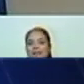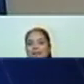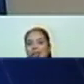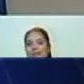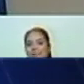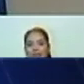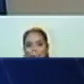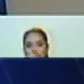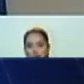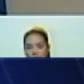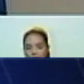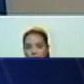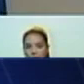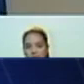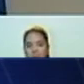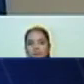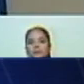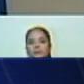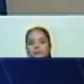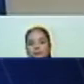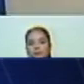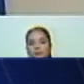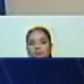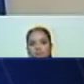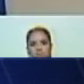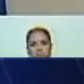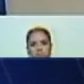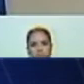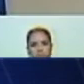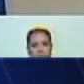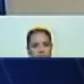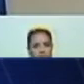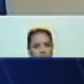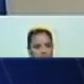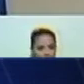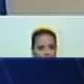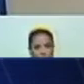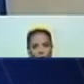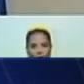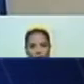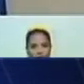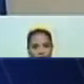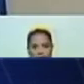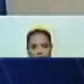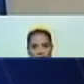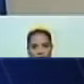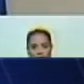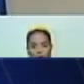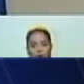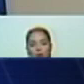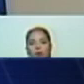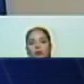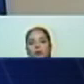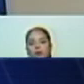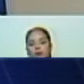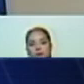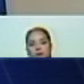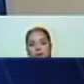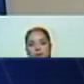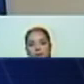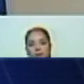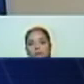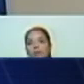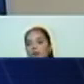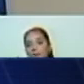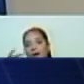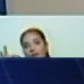nacional, con competencia en legitimación de capitales y delitos financieros y económicos, y el